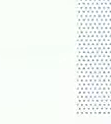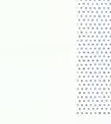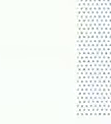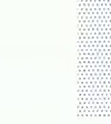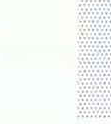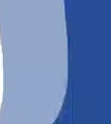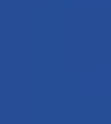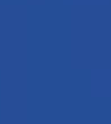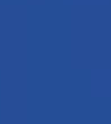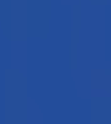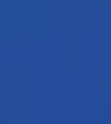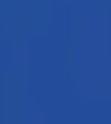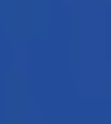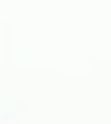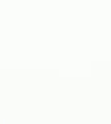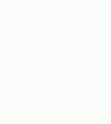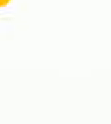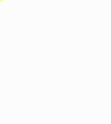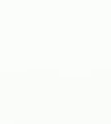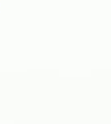Aprendo en casa.